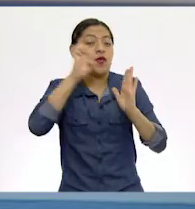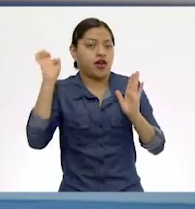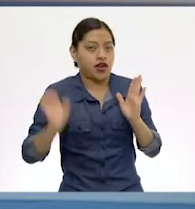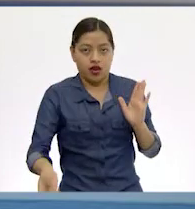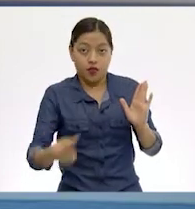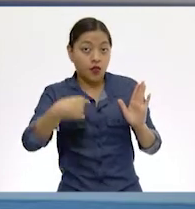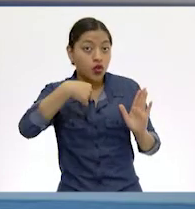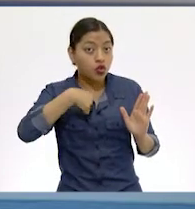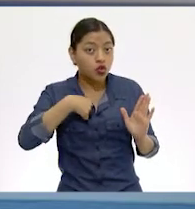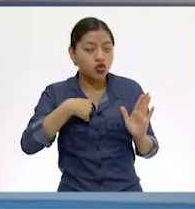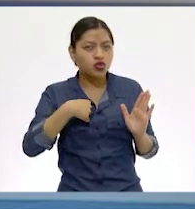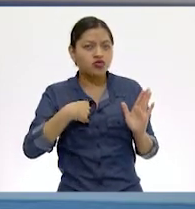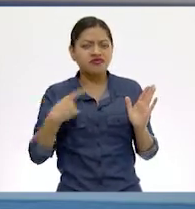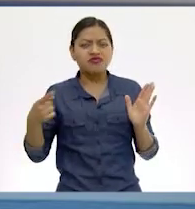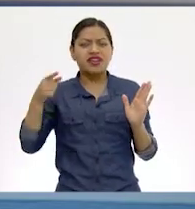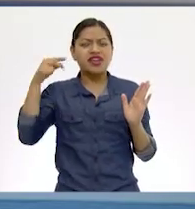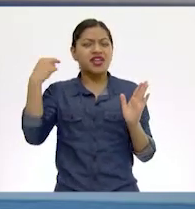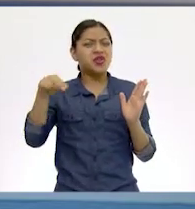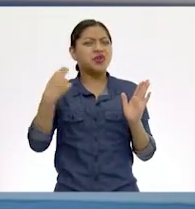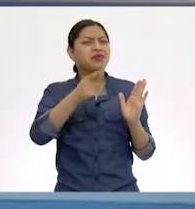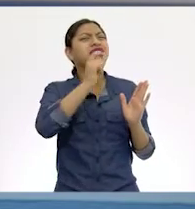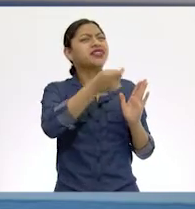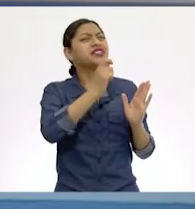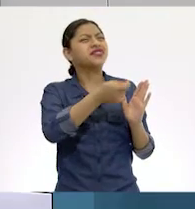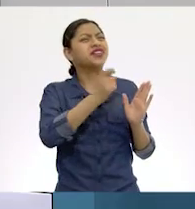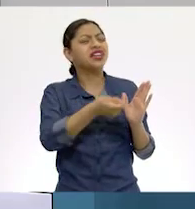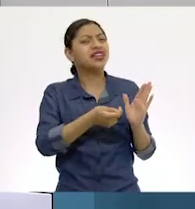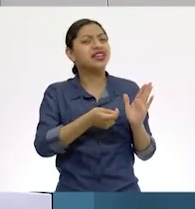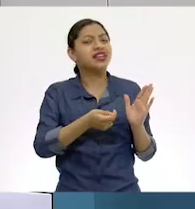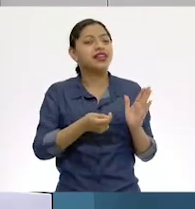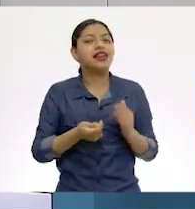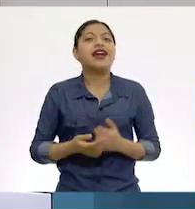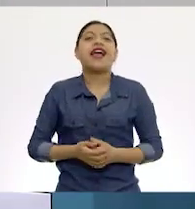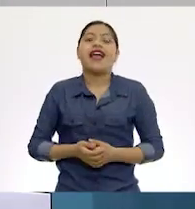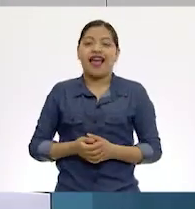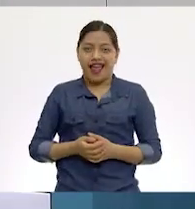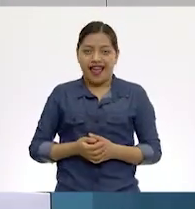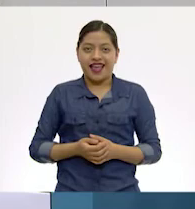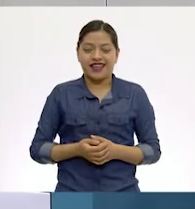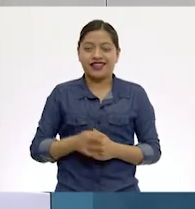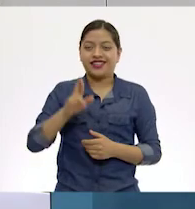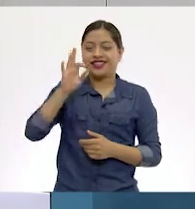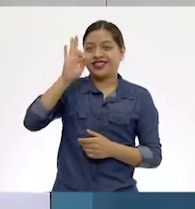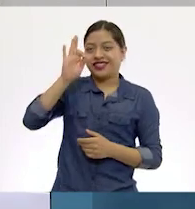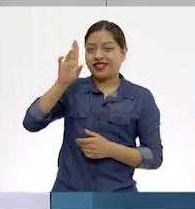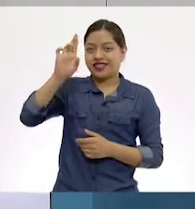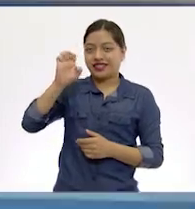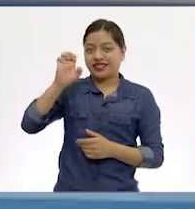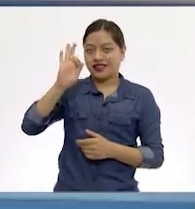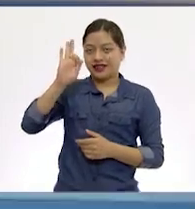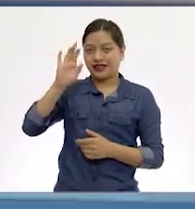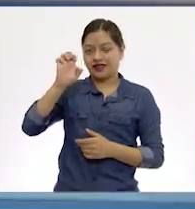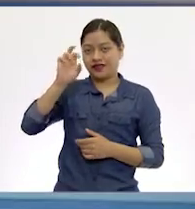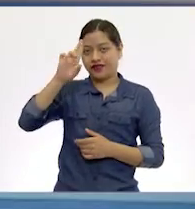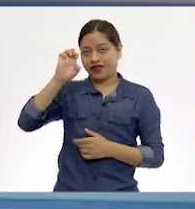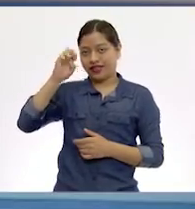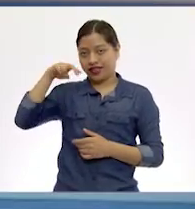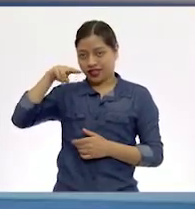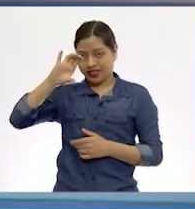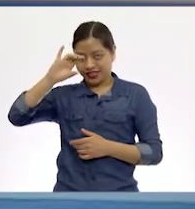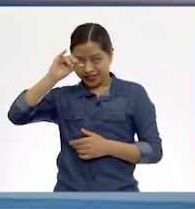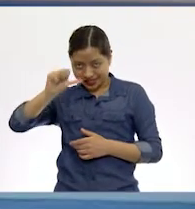esas... Ay, ¿cómo se llama? Referencias, Tom, referencias. Ah, sí,